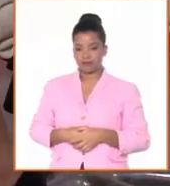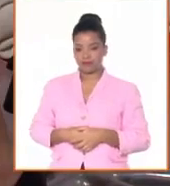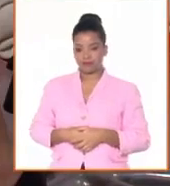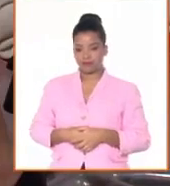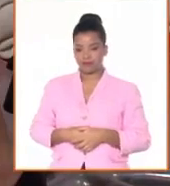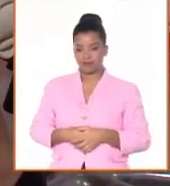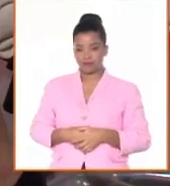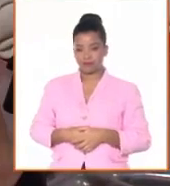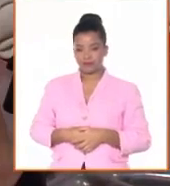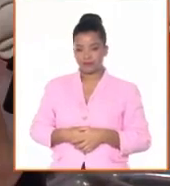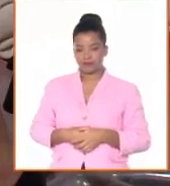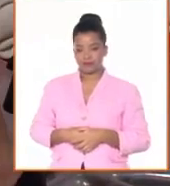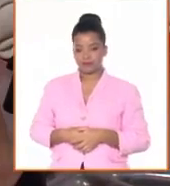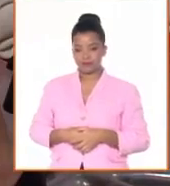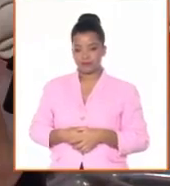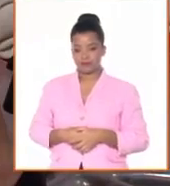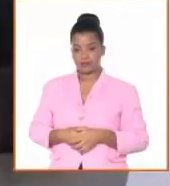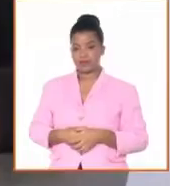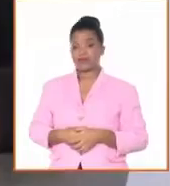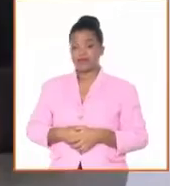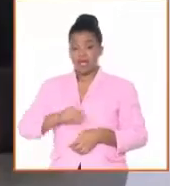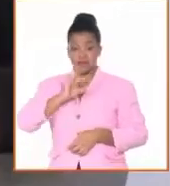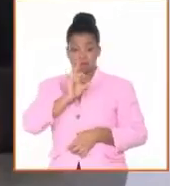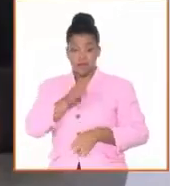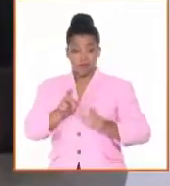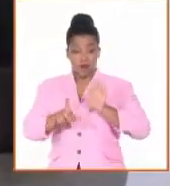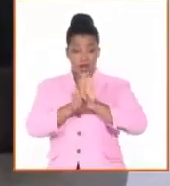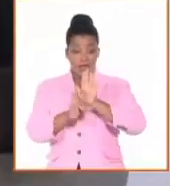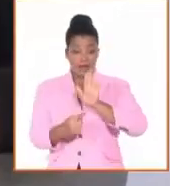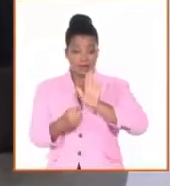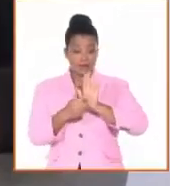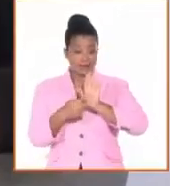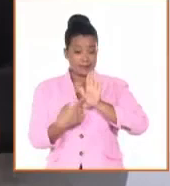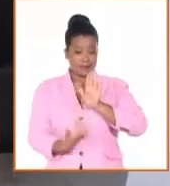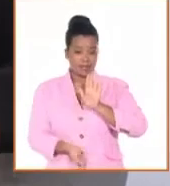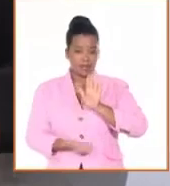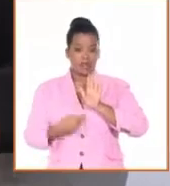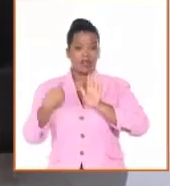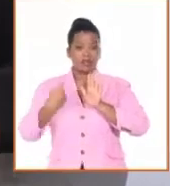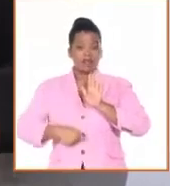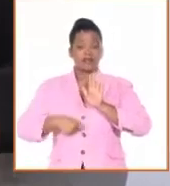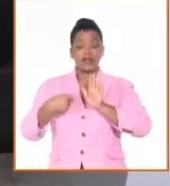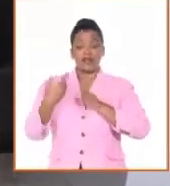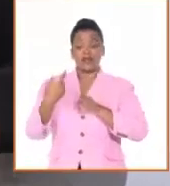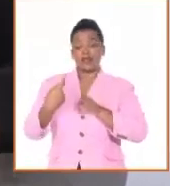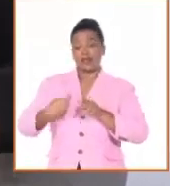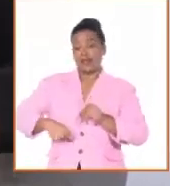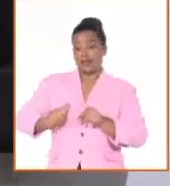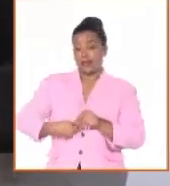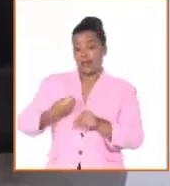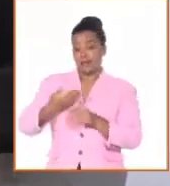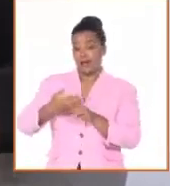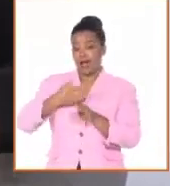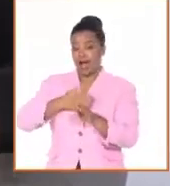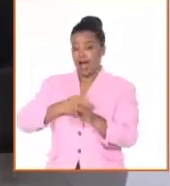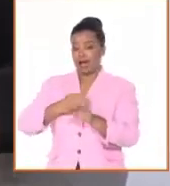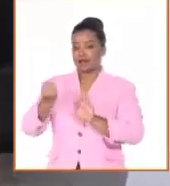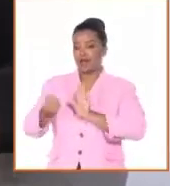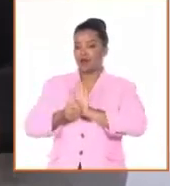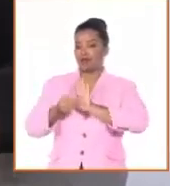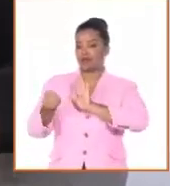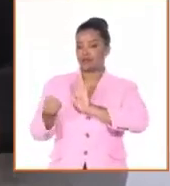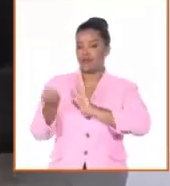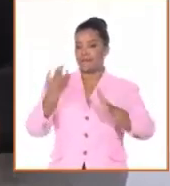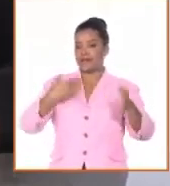se regula de que lleva una autorización previa por el Ministerio